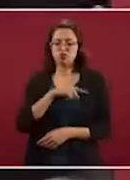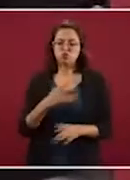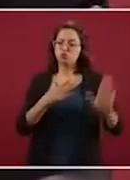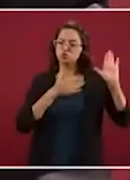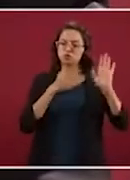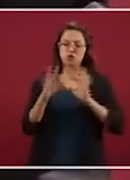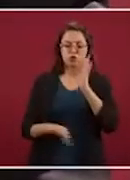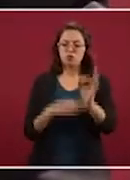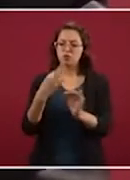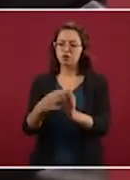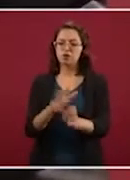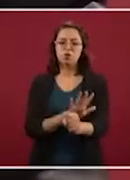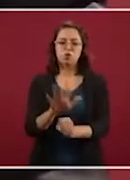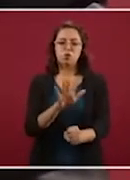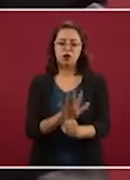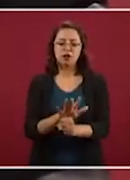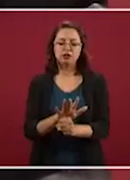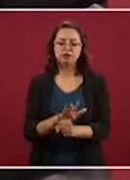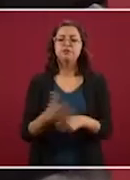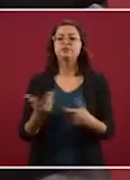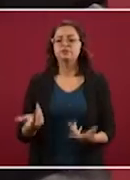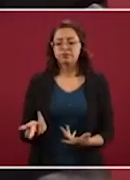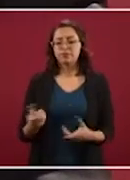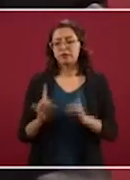que en estos casos